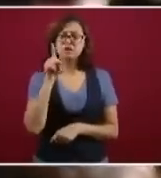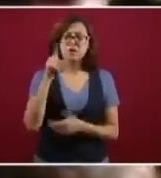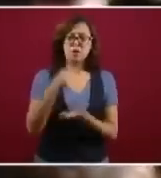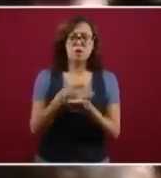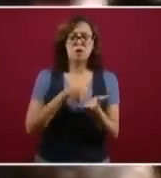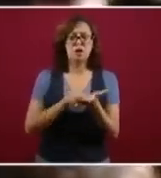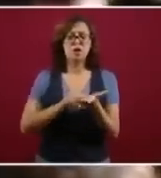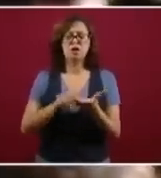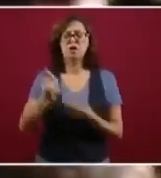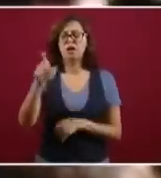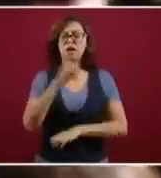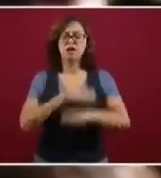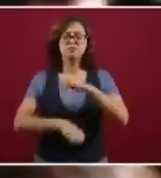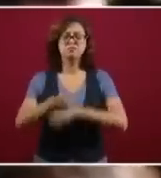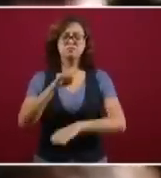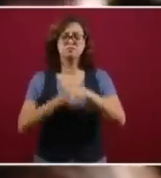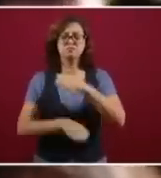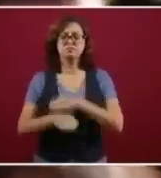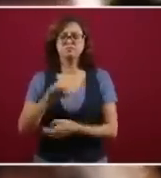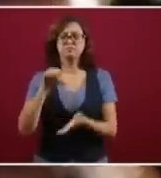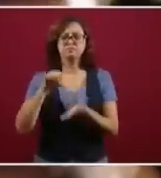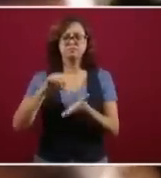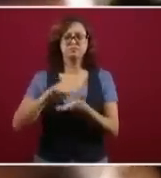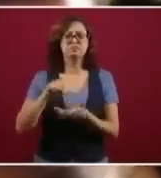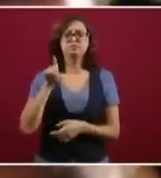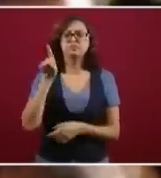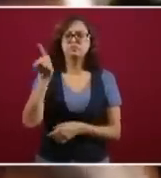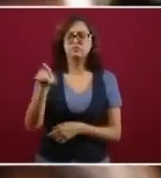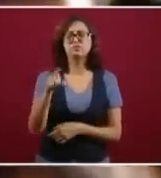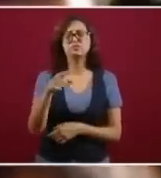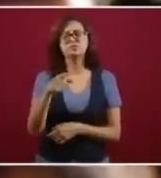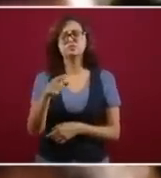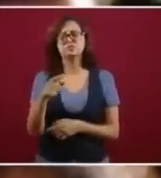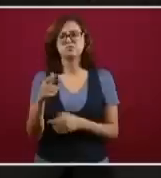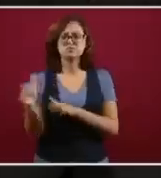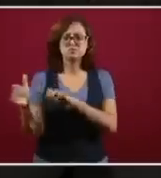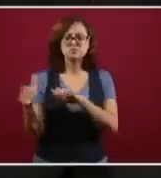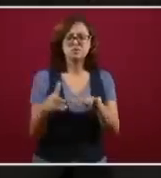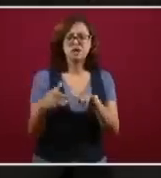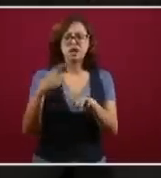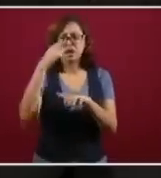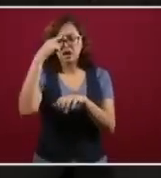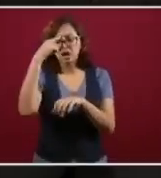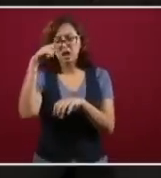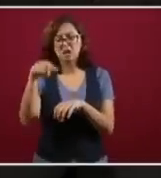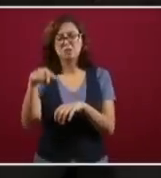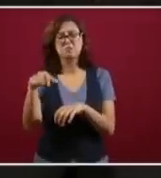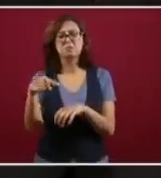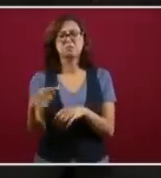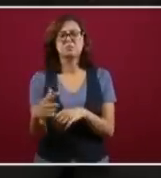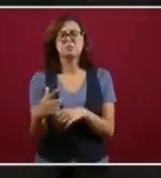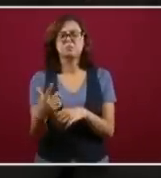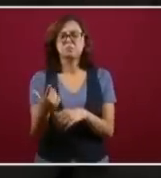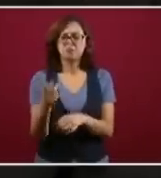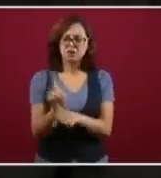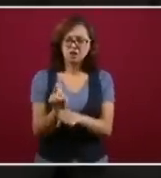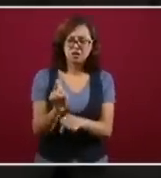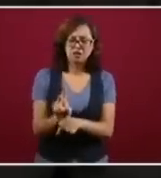fue contratada por el señor Gonzalo Gil White para vigilar